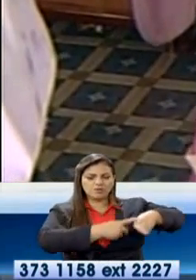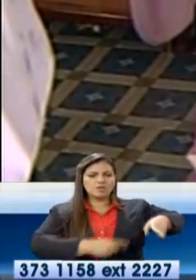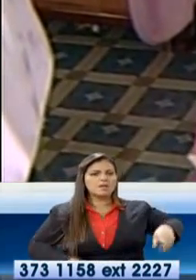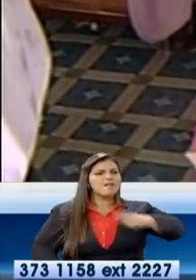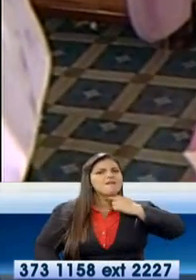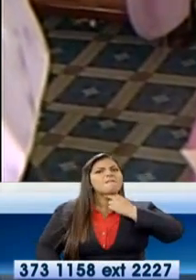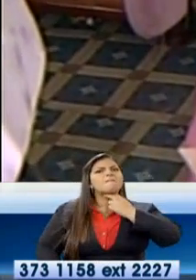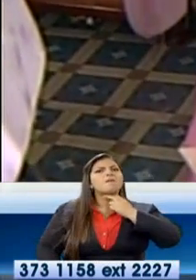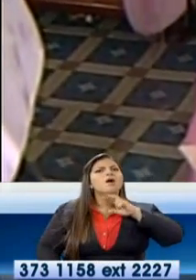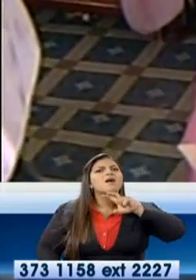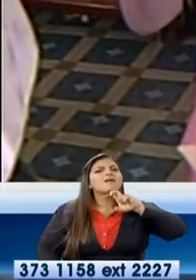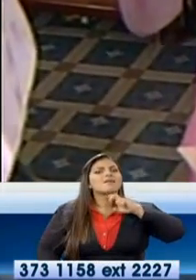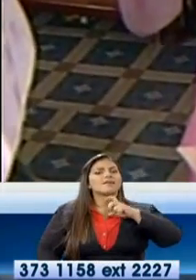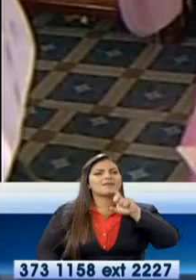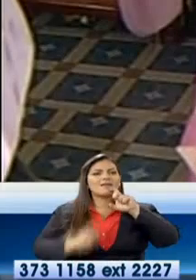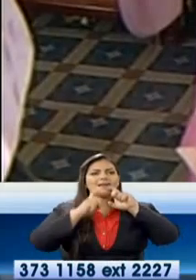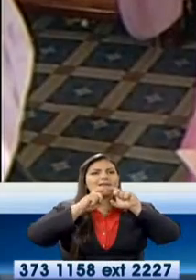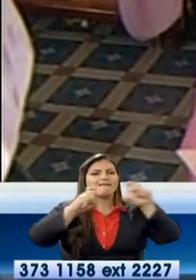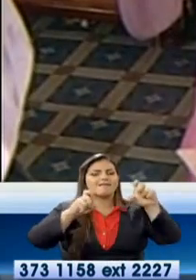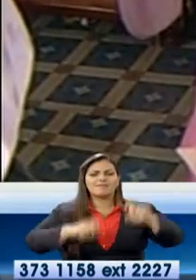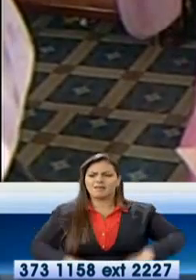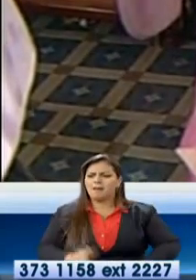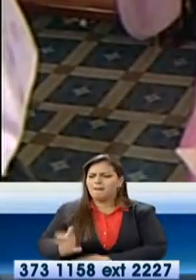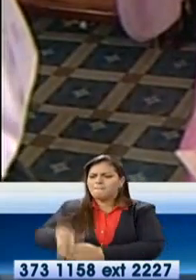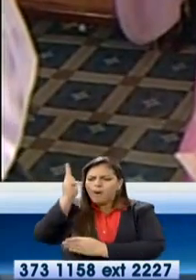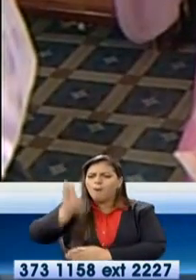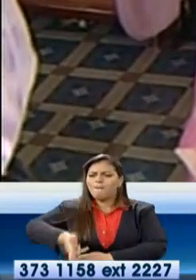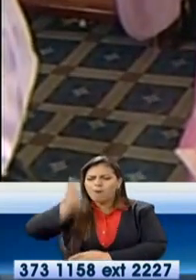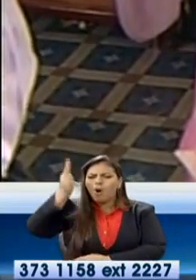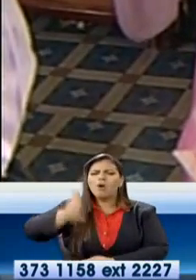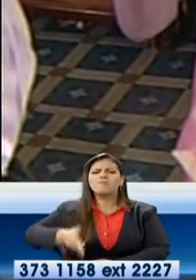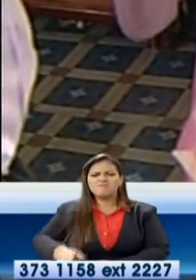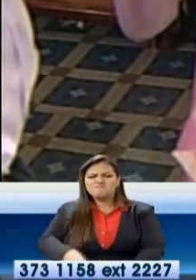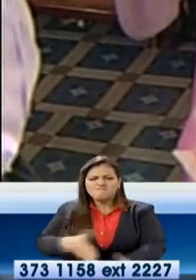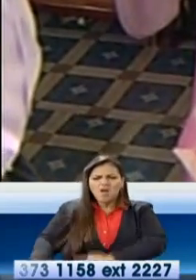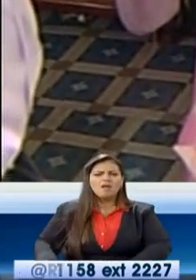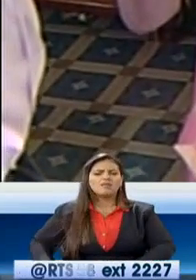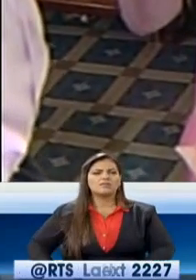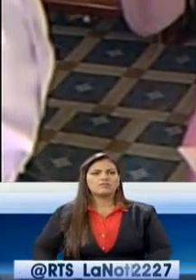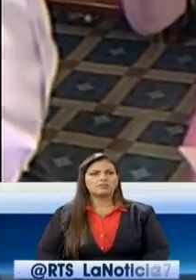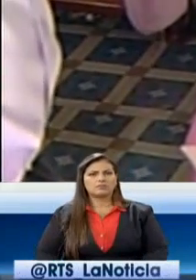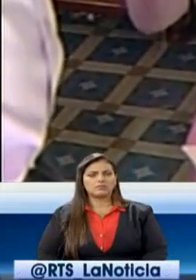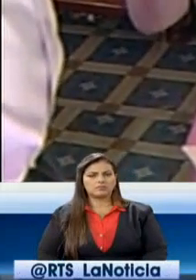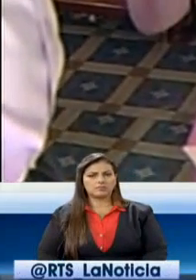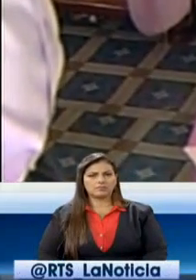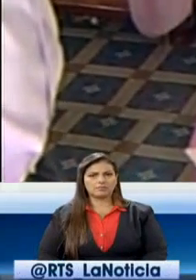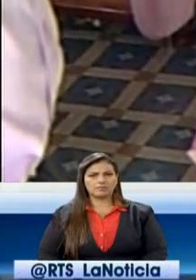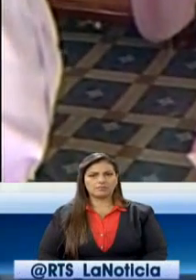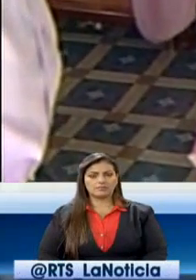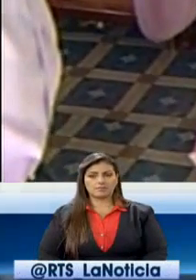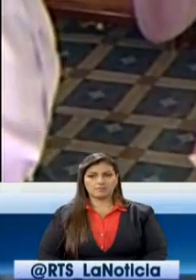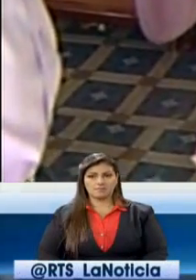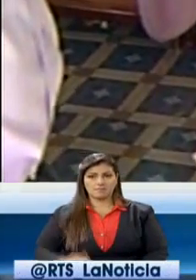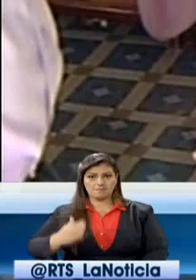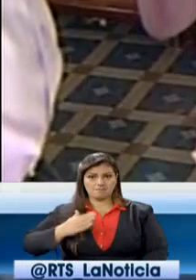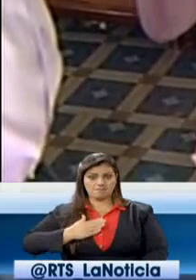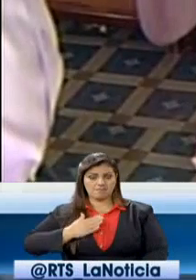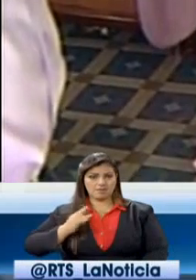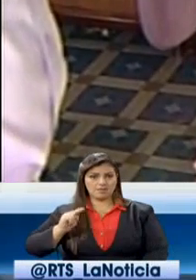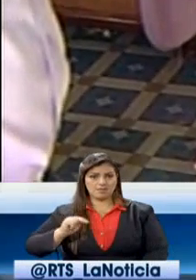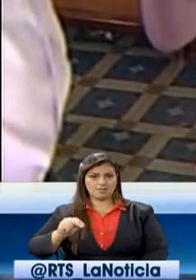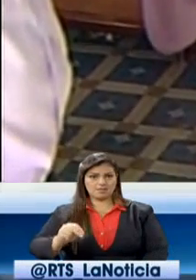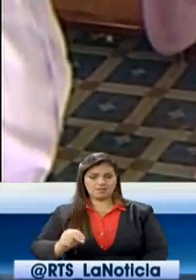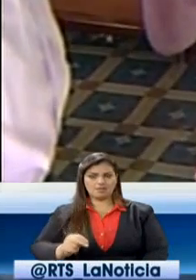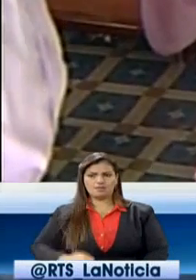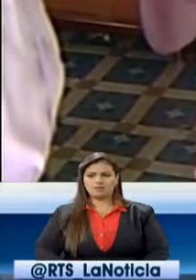celular. Entonces le grita, dice, tírale un tiro, dice. No estés en nada. Entonces, mi nieto, en verse eso, que su mujer se le